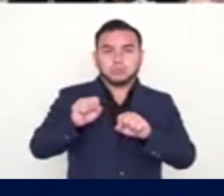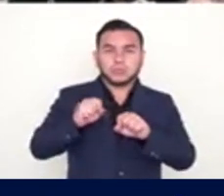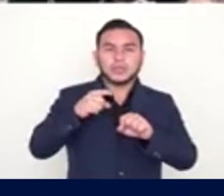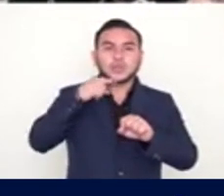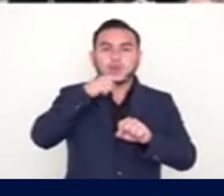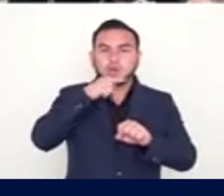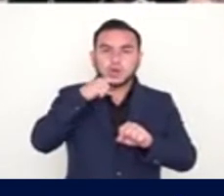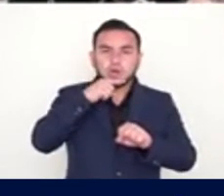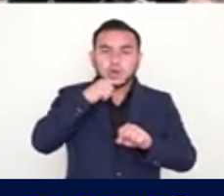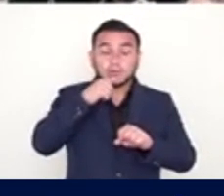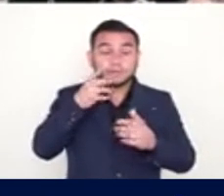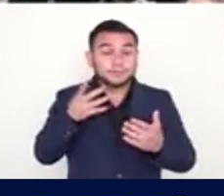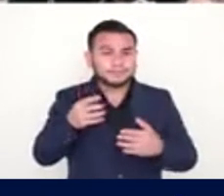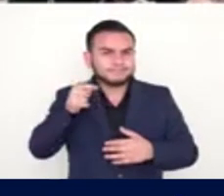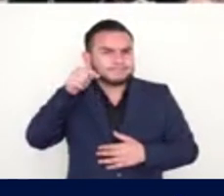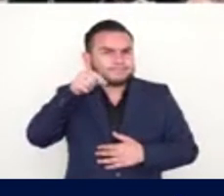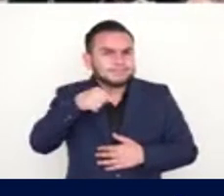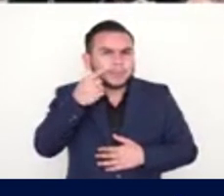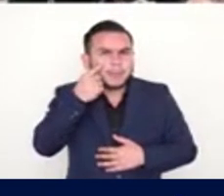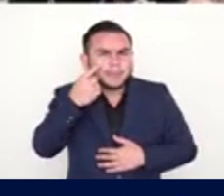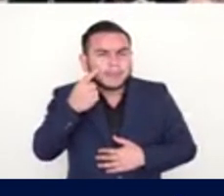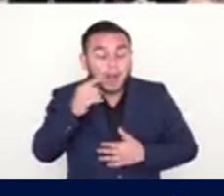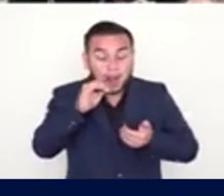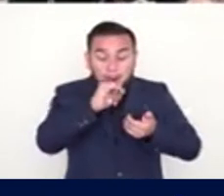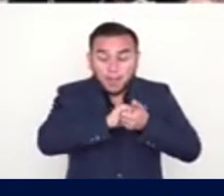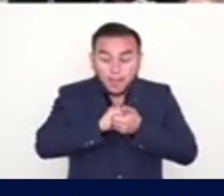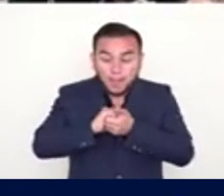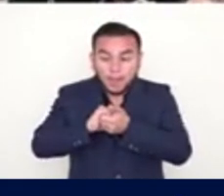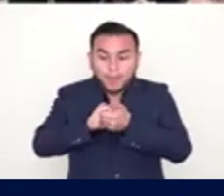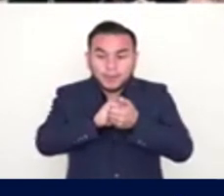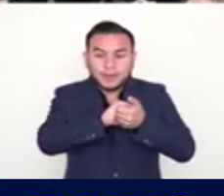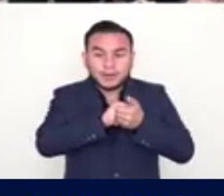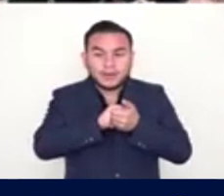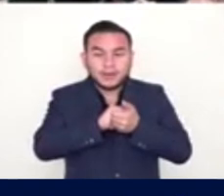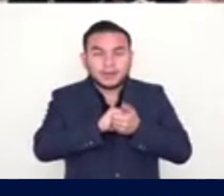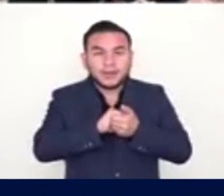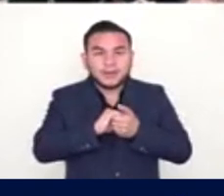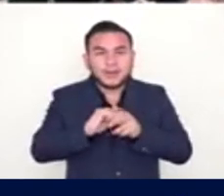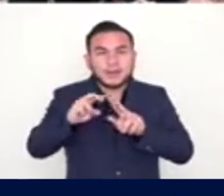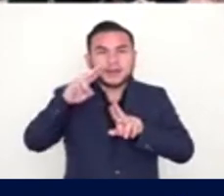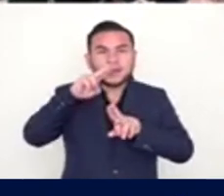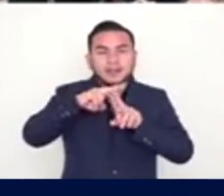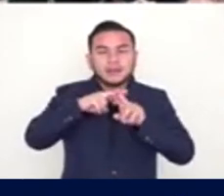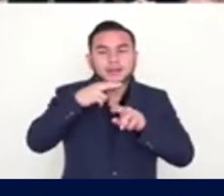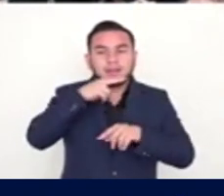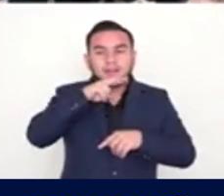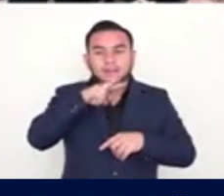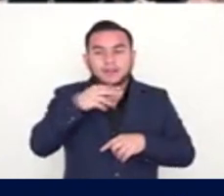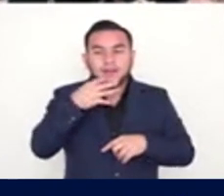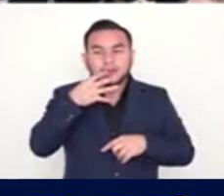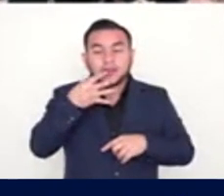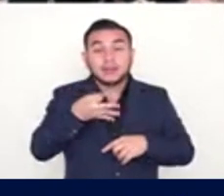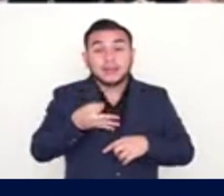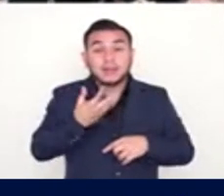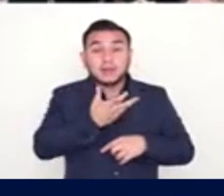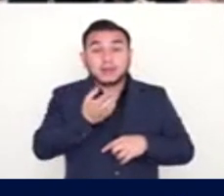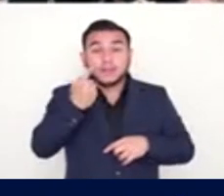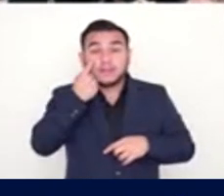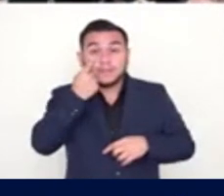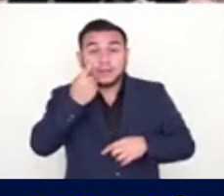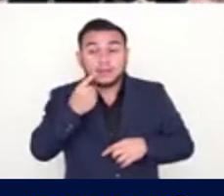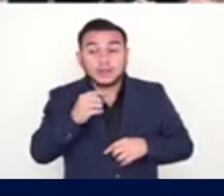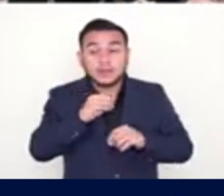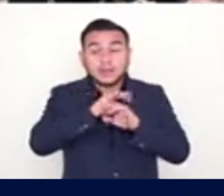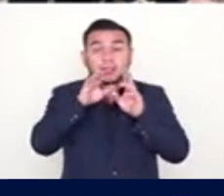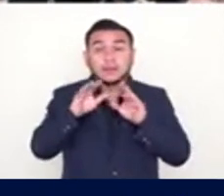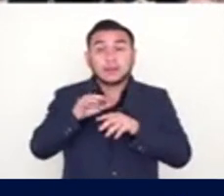llaman. Pero hoy marcharon juntos. Y ahí están, como pueden ver, algunos, pues hay más, pero ahí como pueden ver están